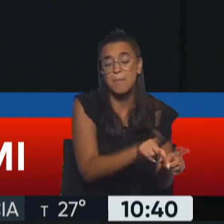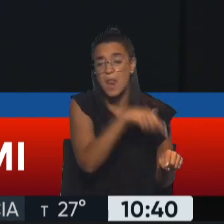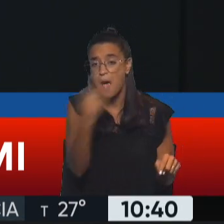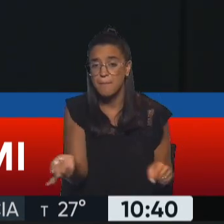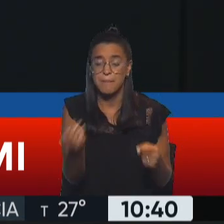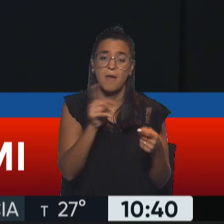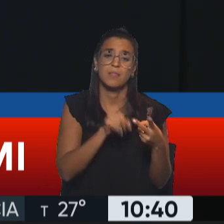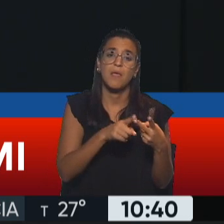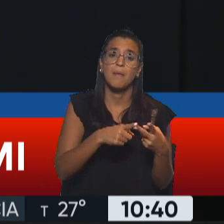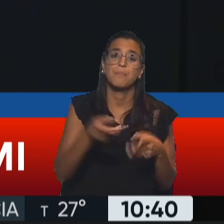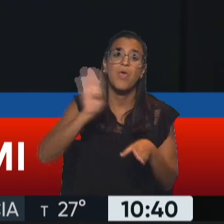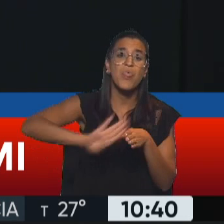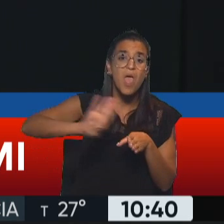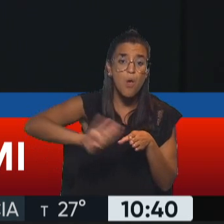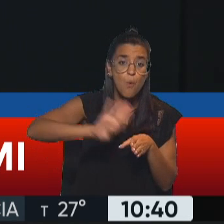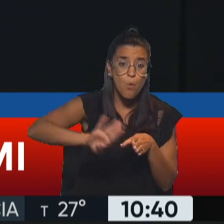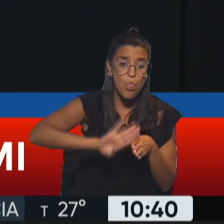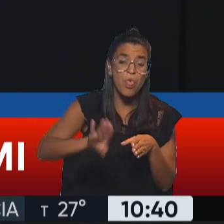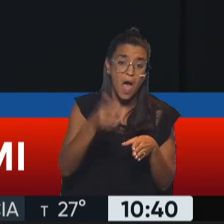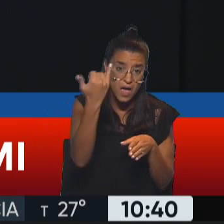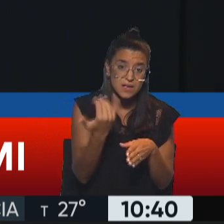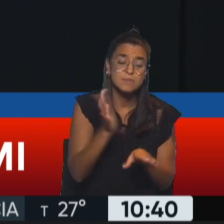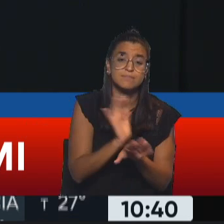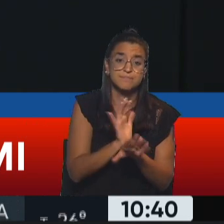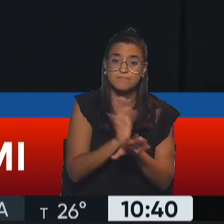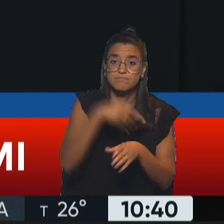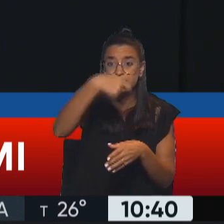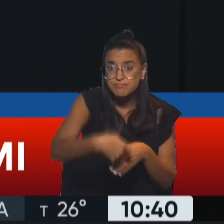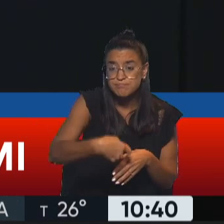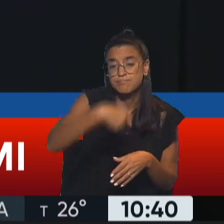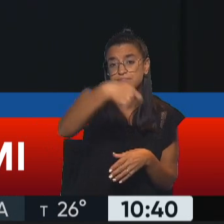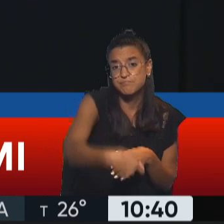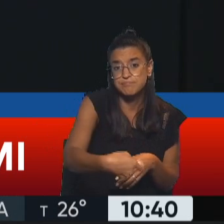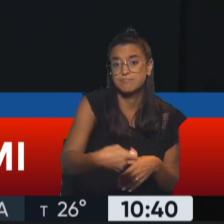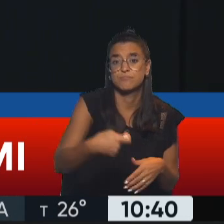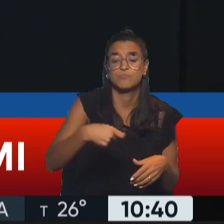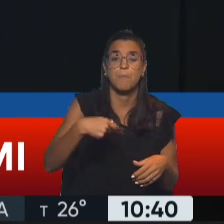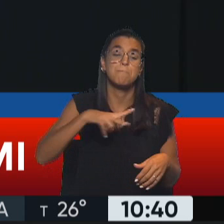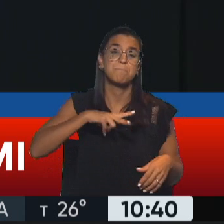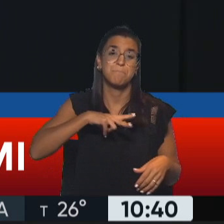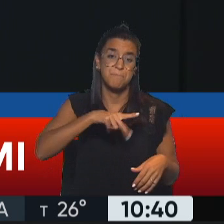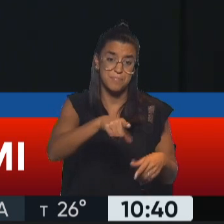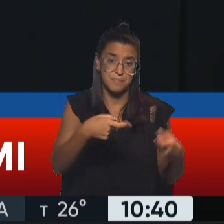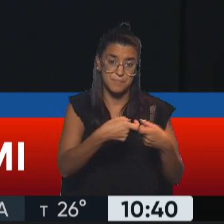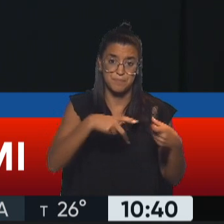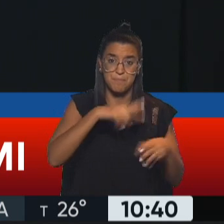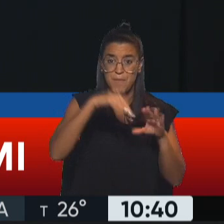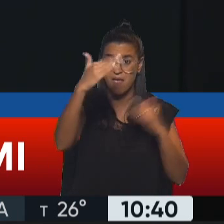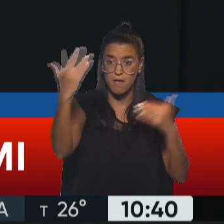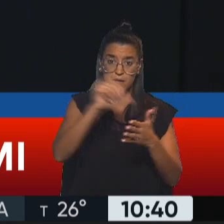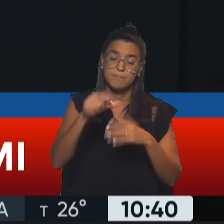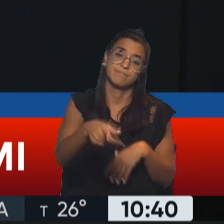lado, pagar deuda que estaba en situación de insostenibilidad a acreedores externos.